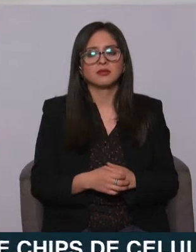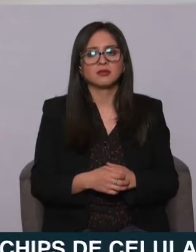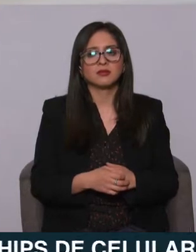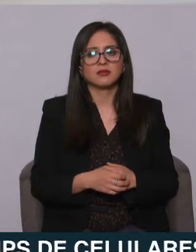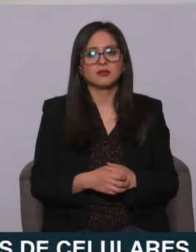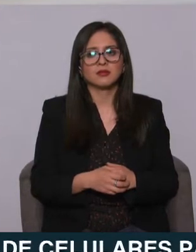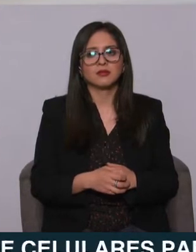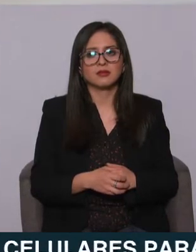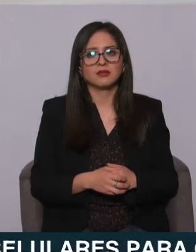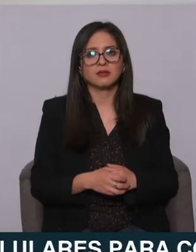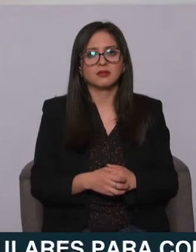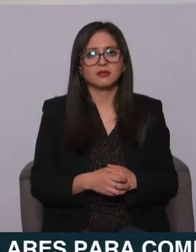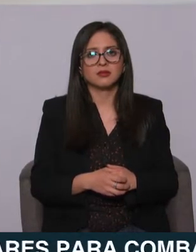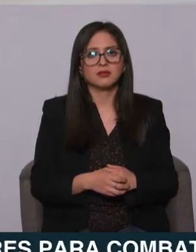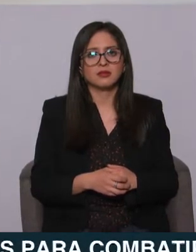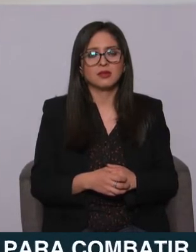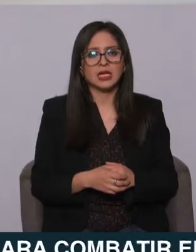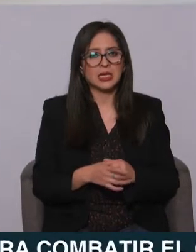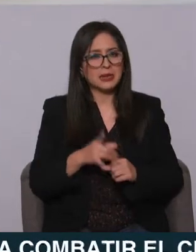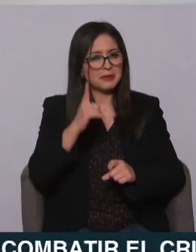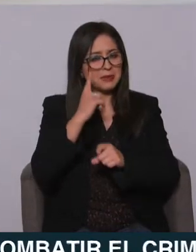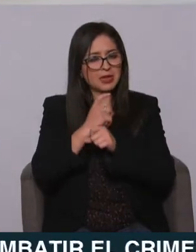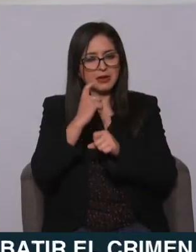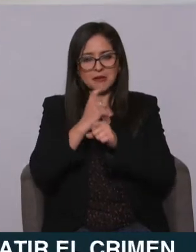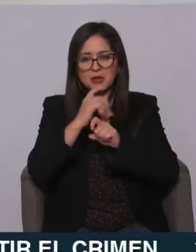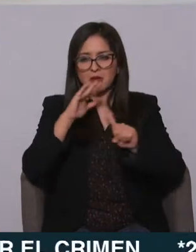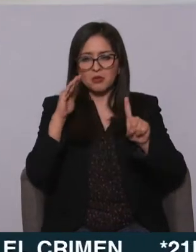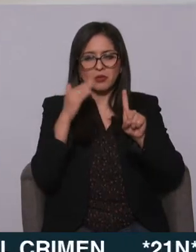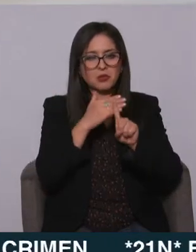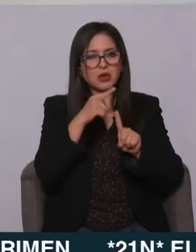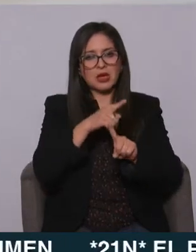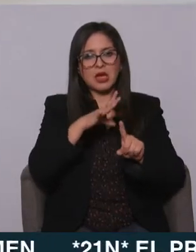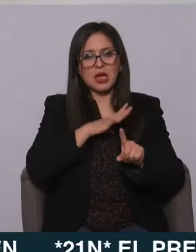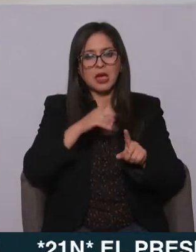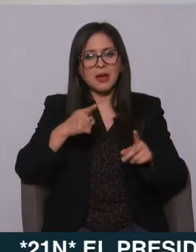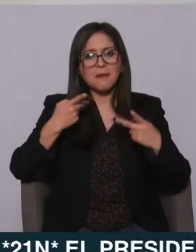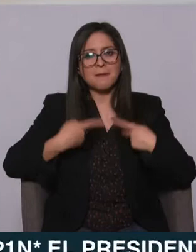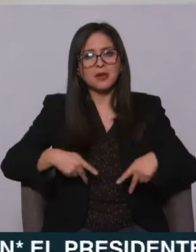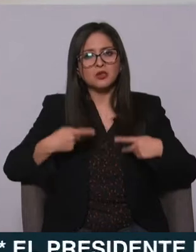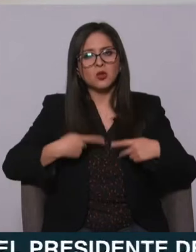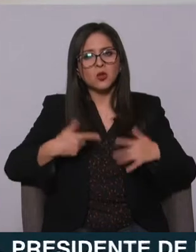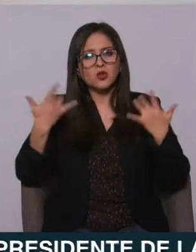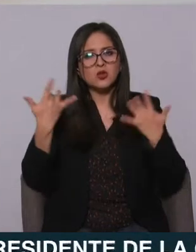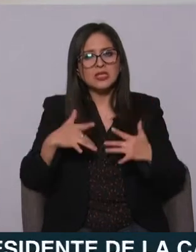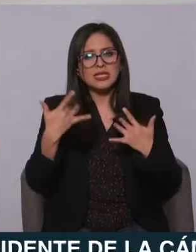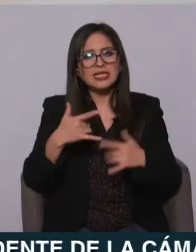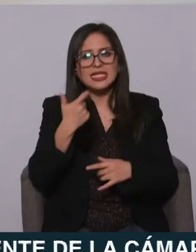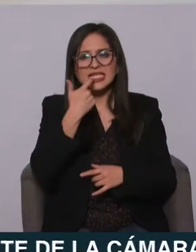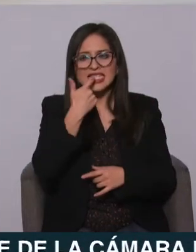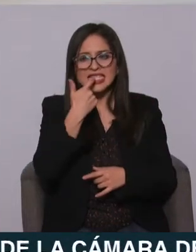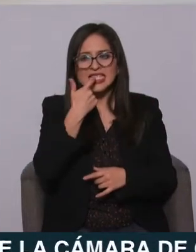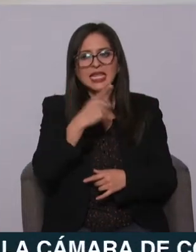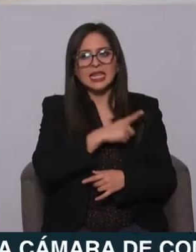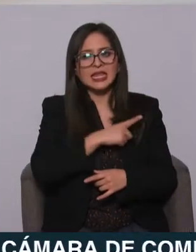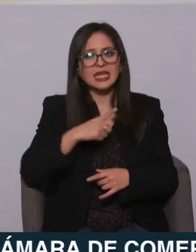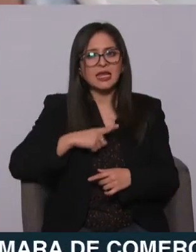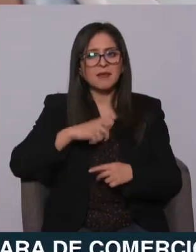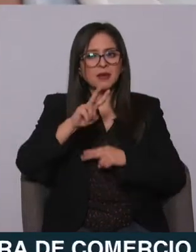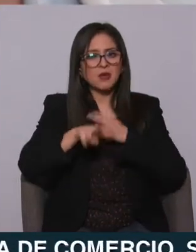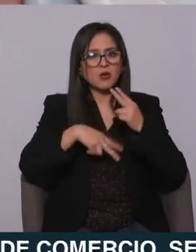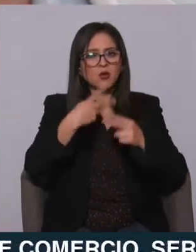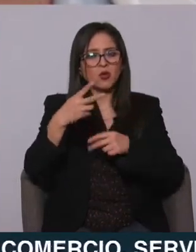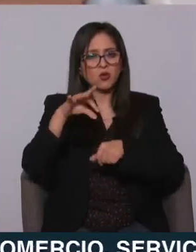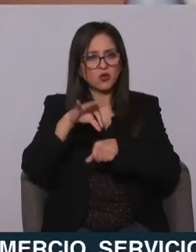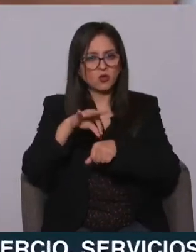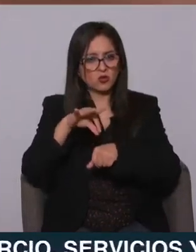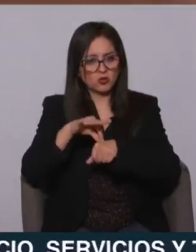actividad que debe de hacer una persona que tiene un dolor dental es asistir al consultorio dental.